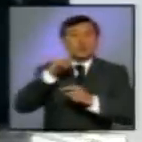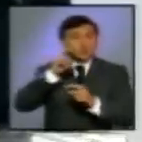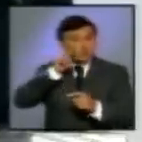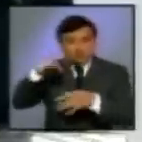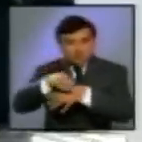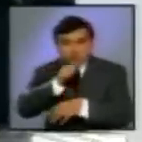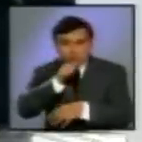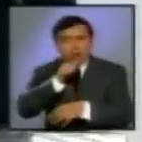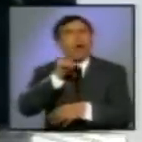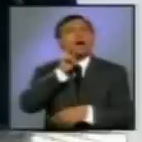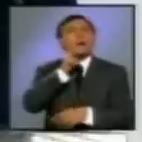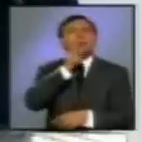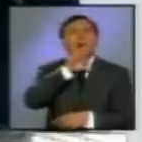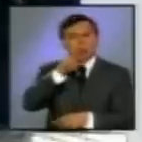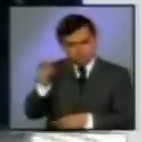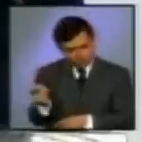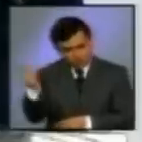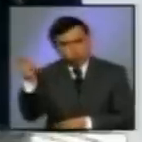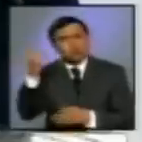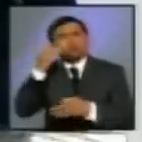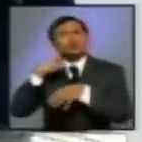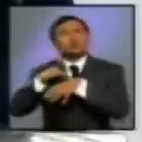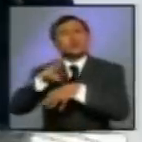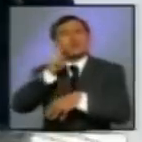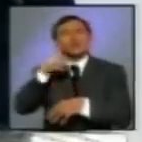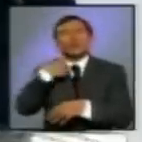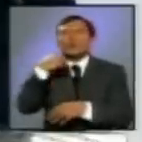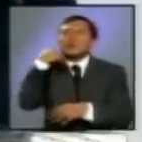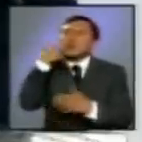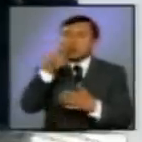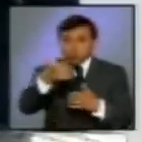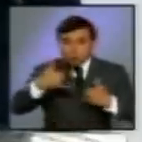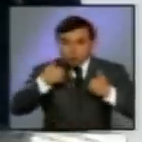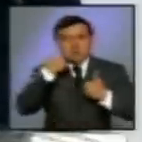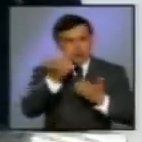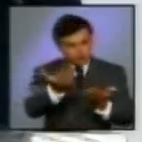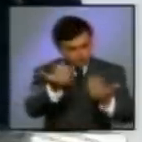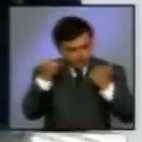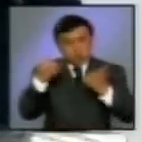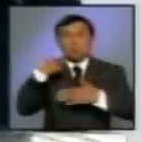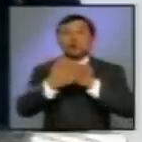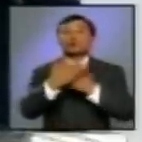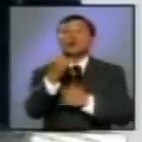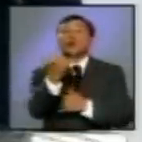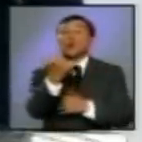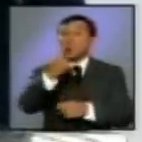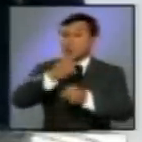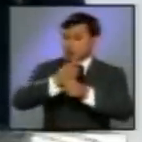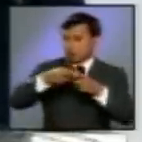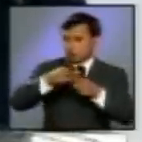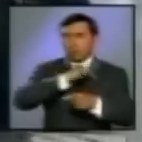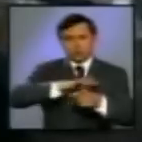y mis hijas solamente el mejor país. Te invito este primero de julio a hacer este México